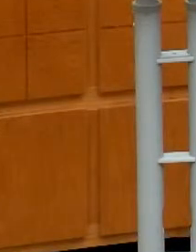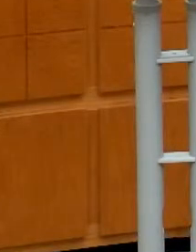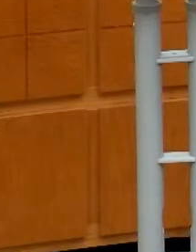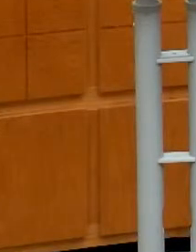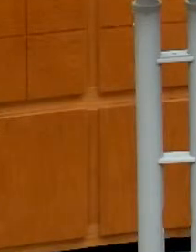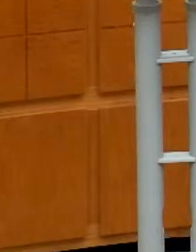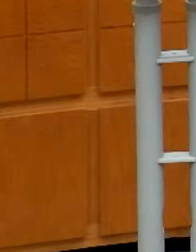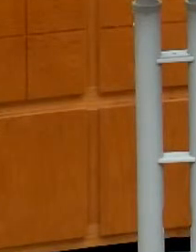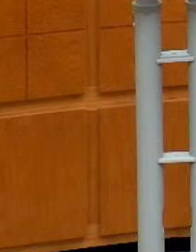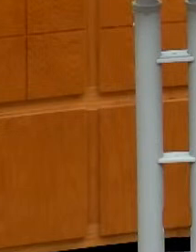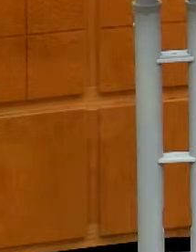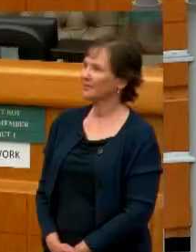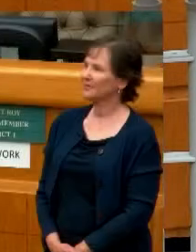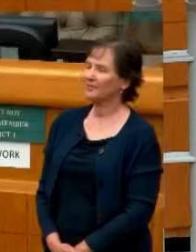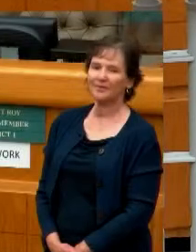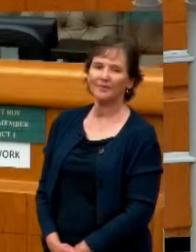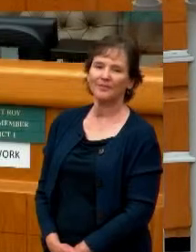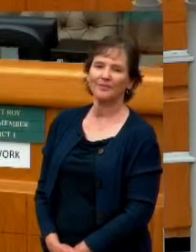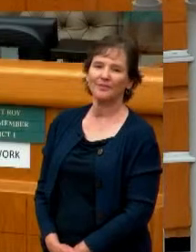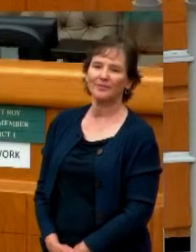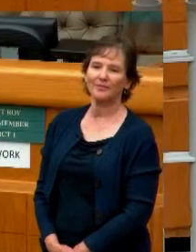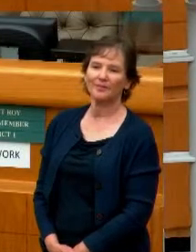toda la información en la dirección